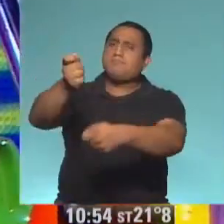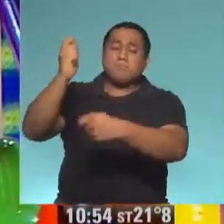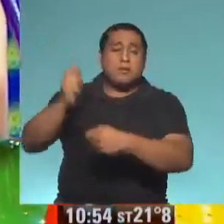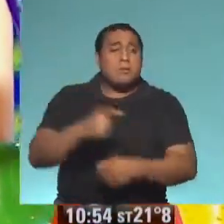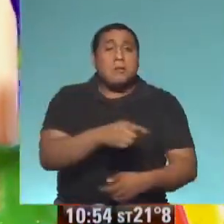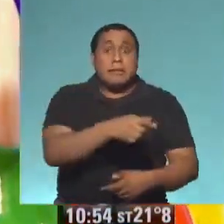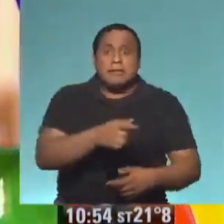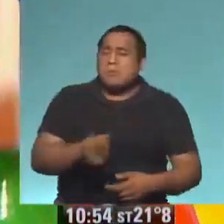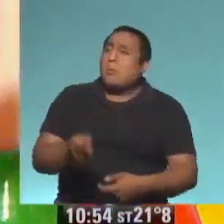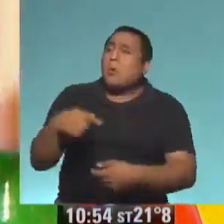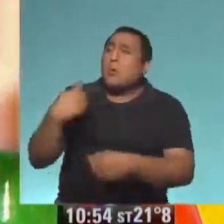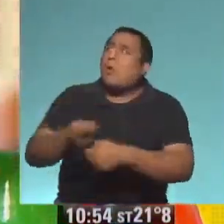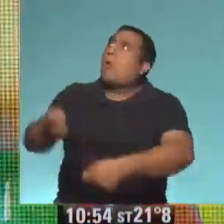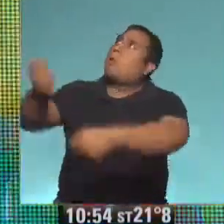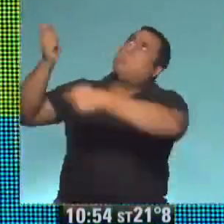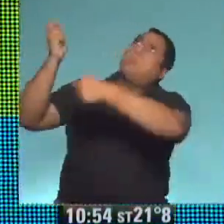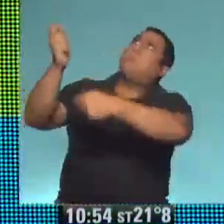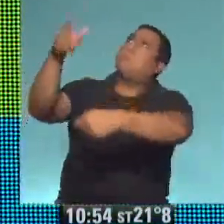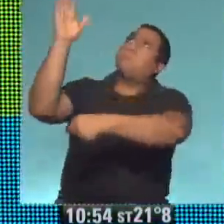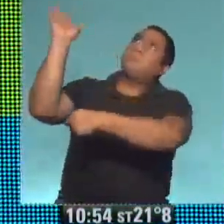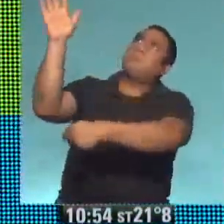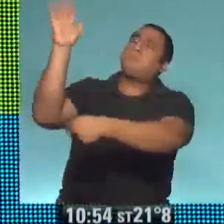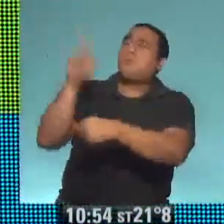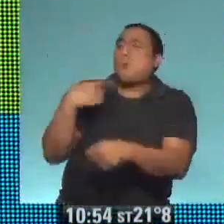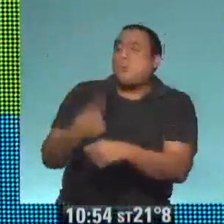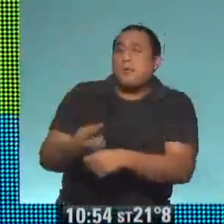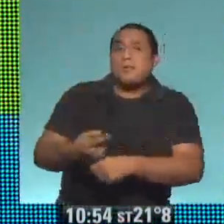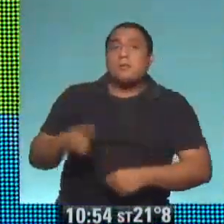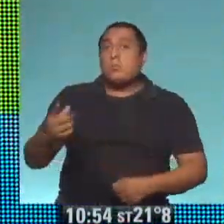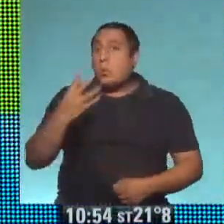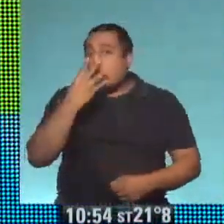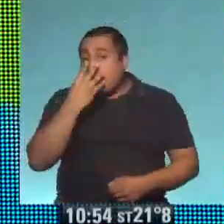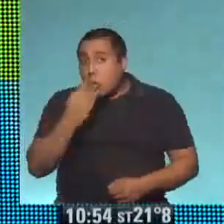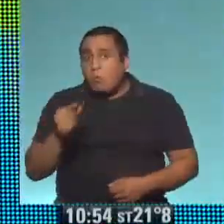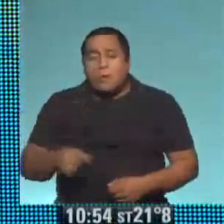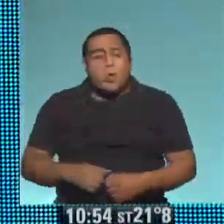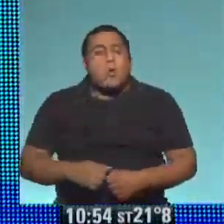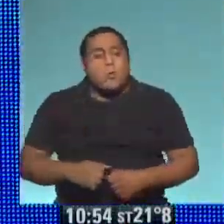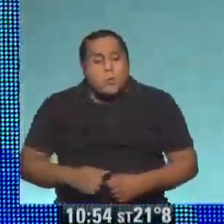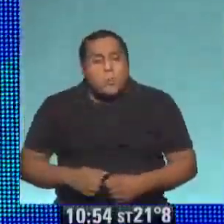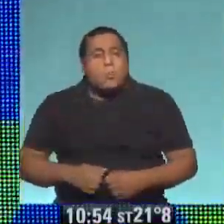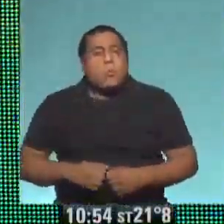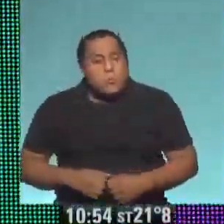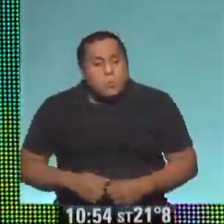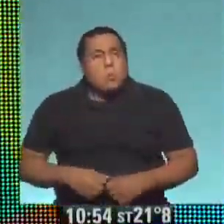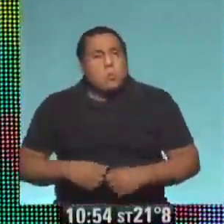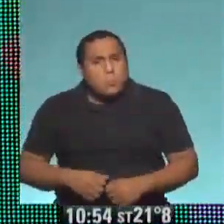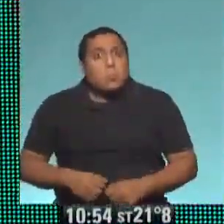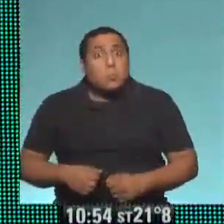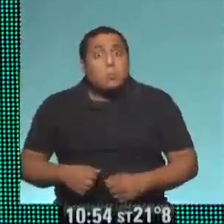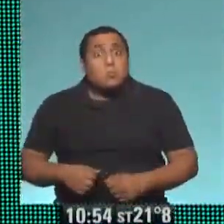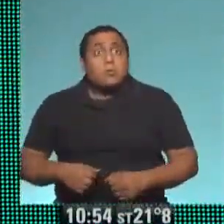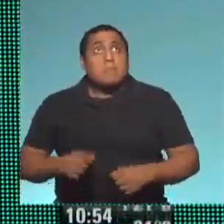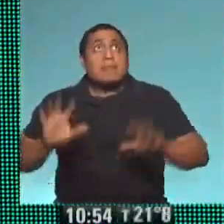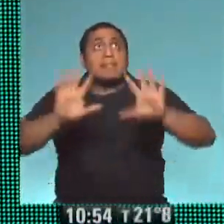remontarlo», le quisieron explicar. Pero el lobo estaba dele, dele soplar. En el cielo,